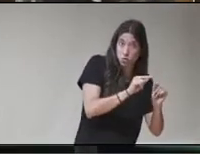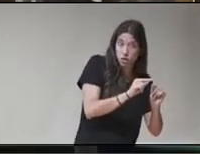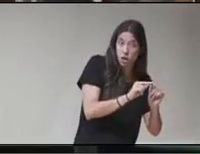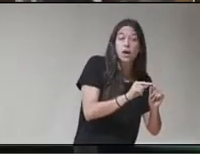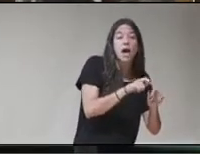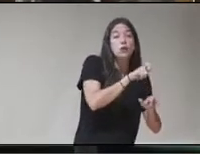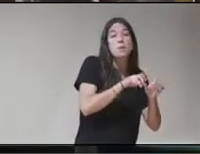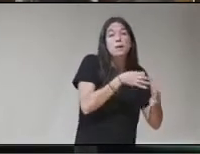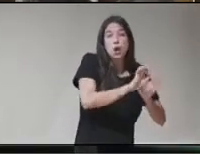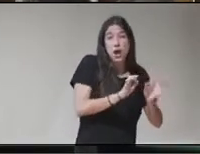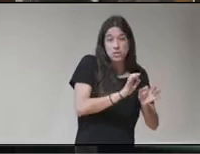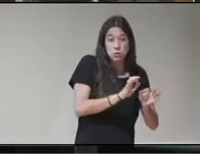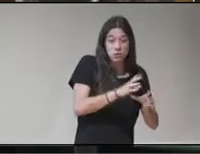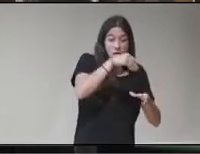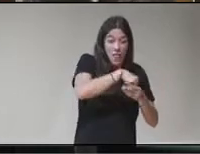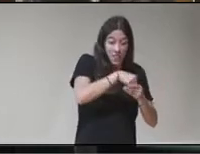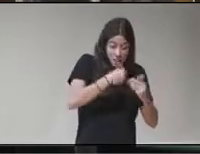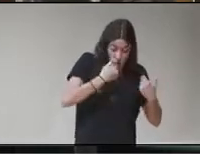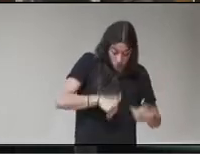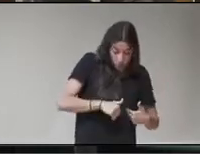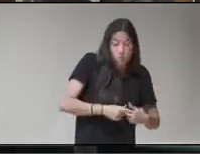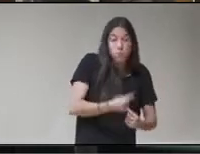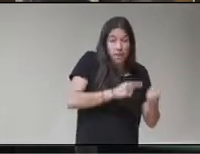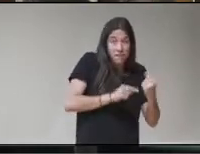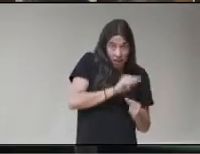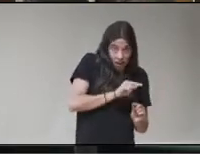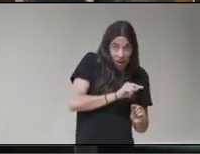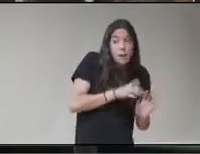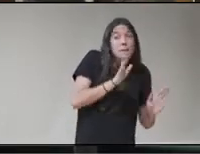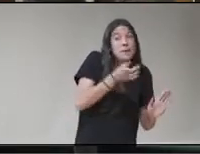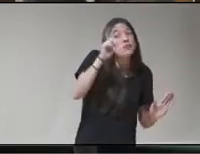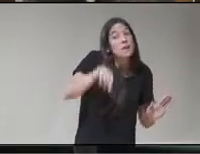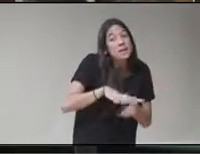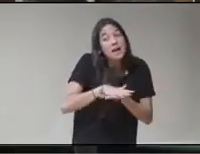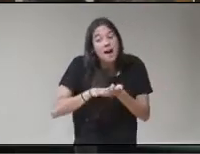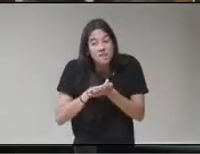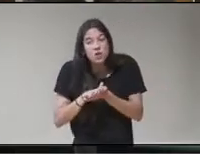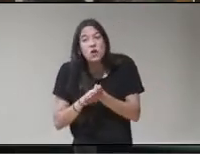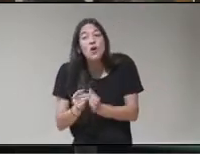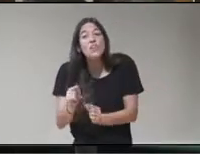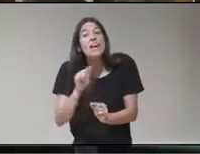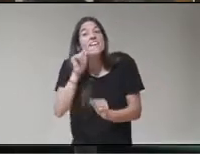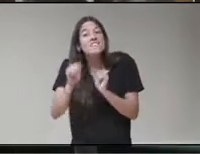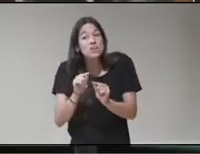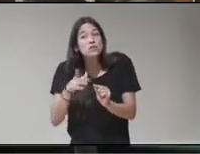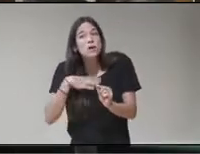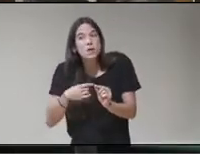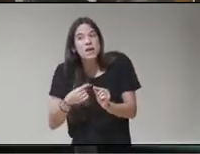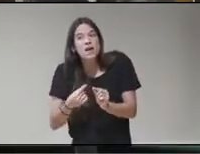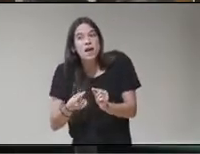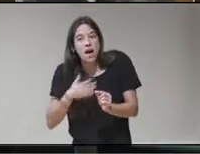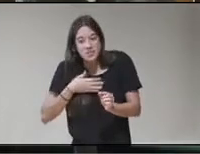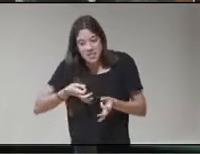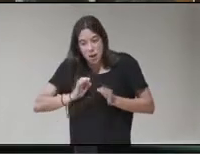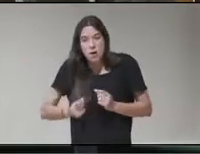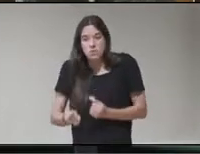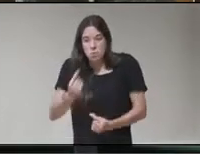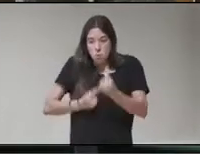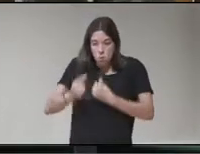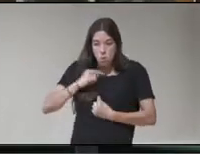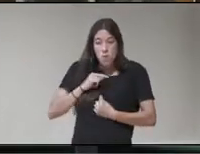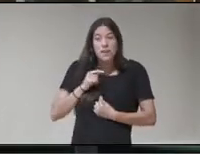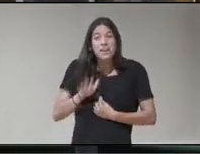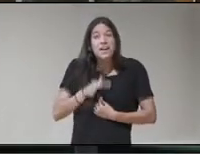los microorganismos que forman parte de la microbiota, pero también estoy hablando de los virus que infectan a nuestras propias células y que están